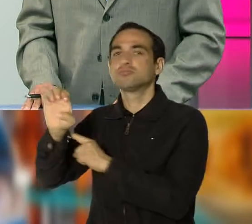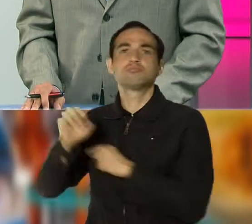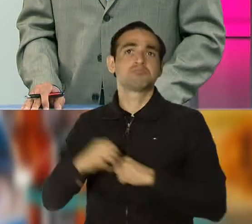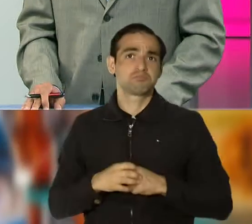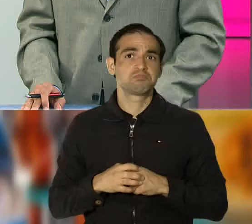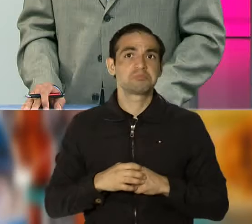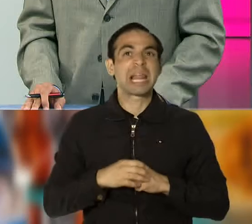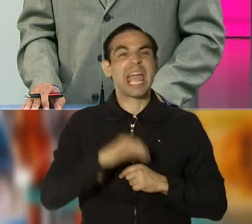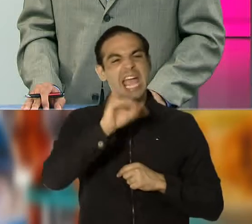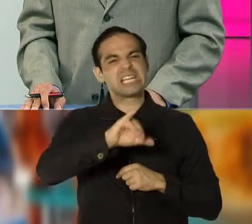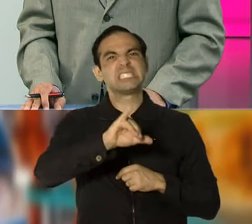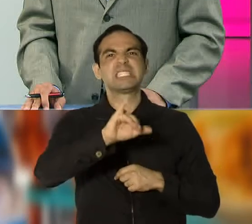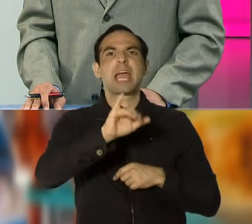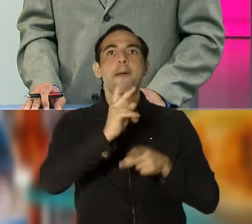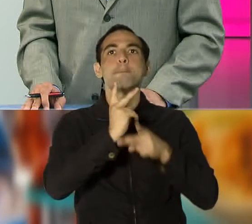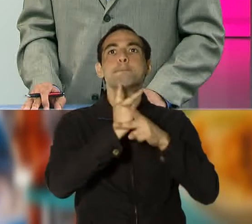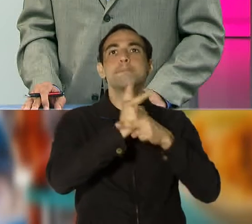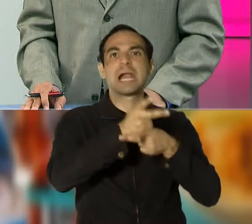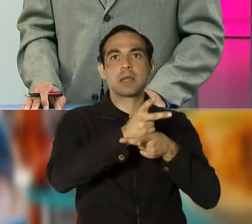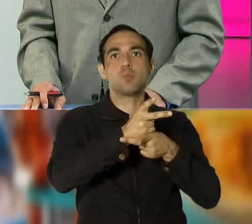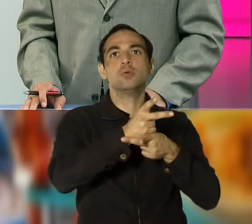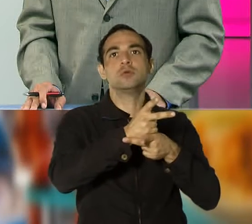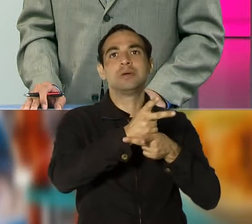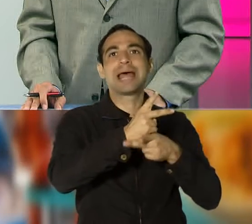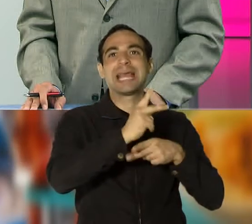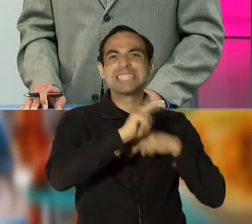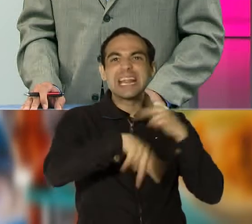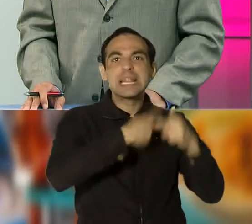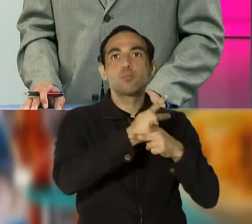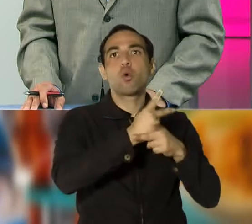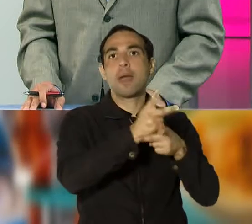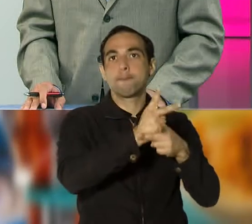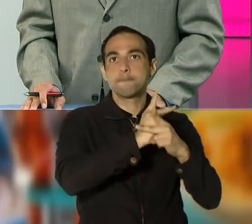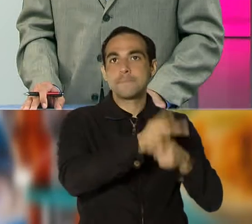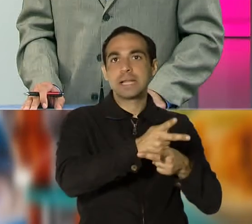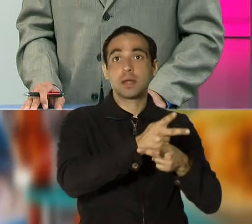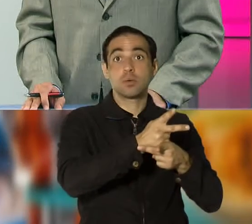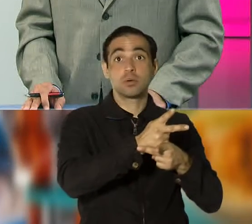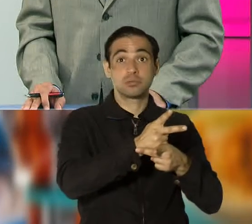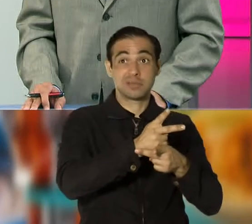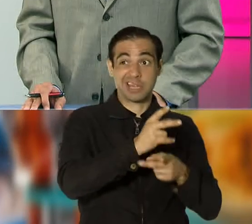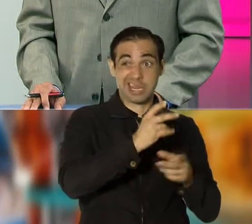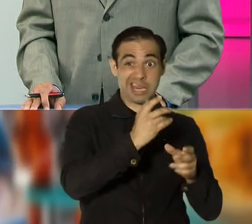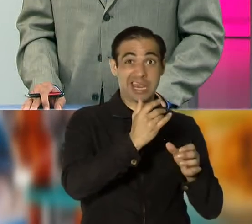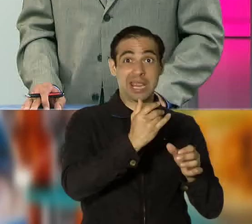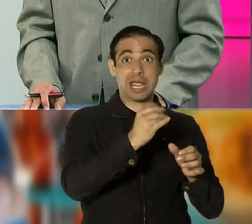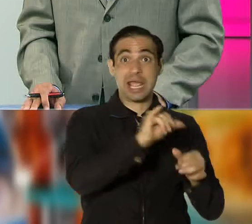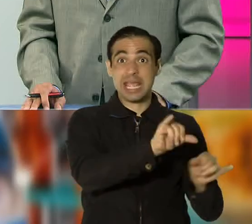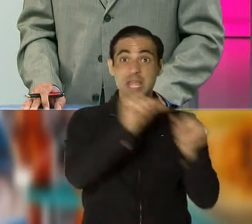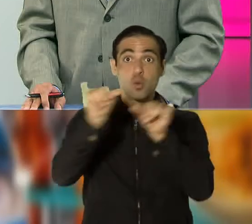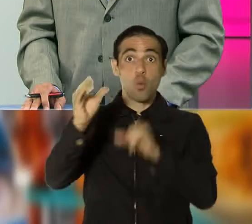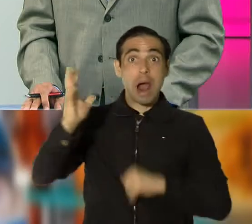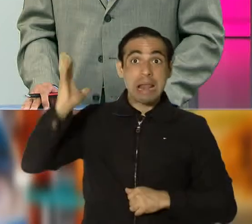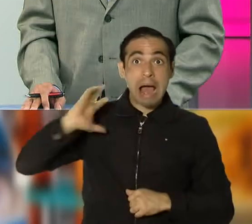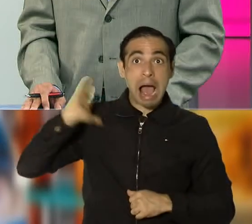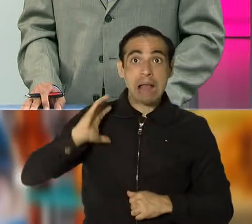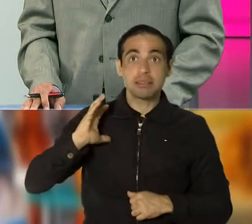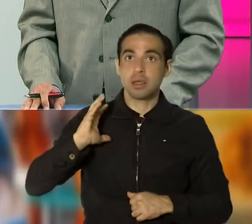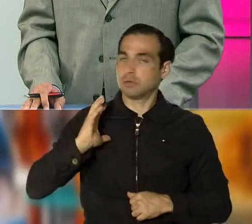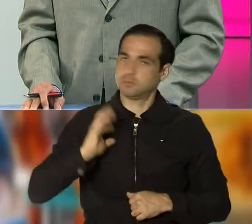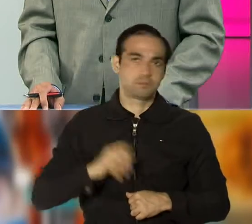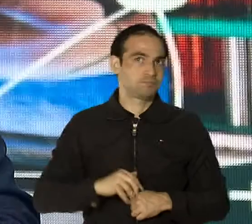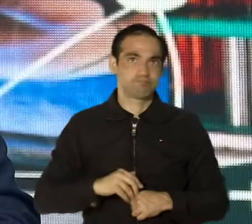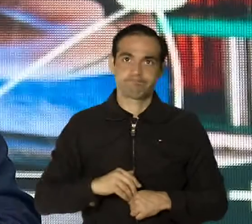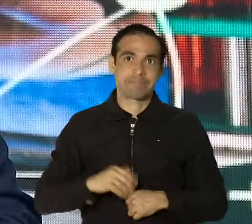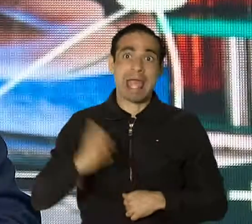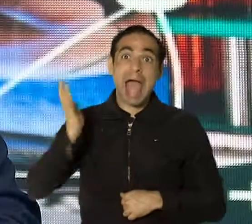guías para darle un préstamo reverse no son como las de antes, que era bien fácil. Ahora se tiene que mostrar y